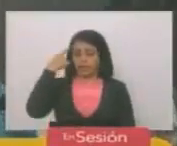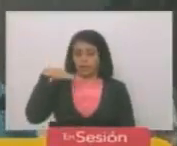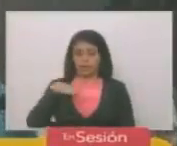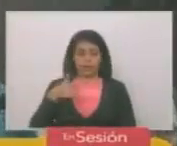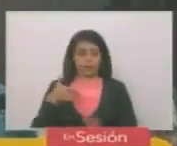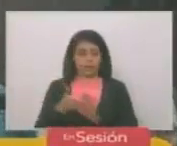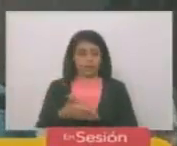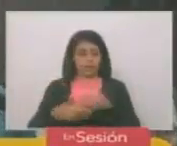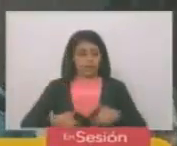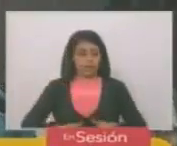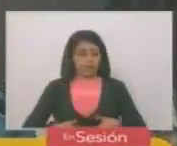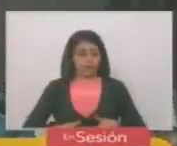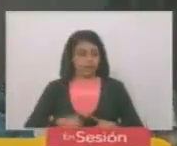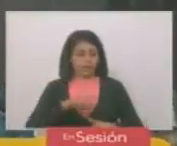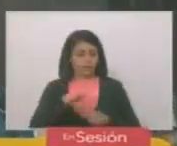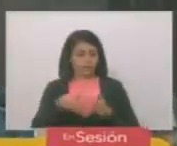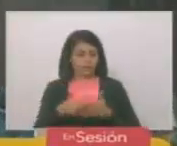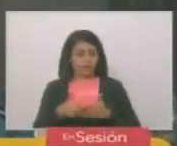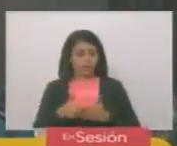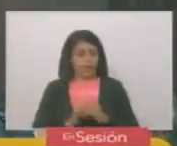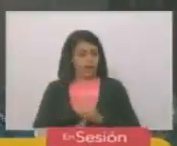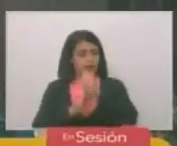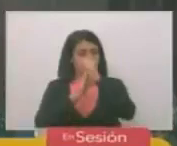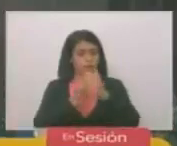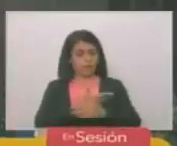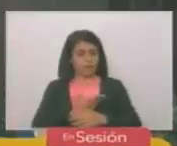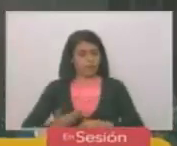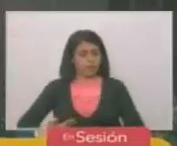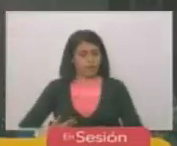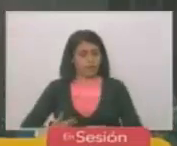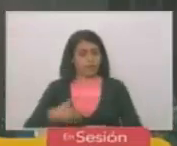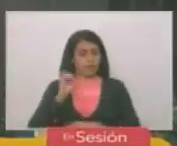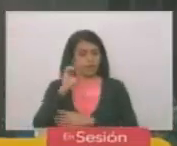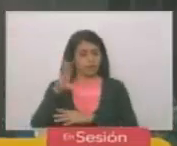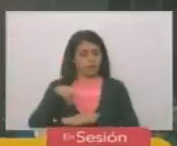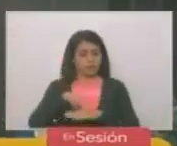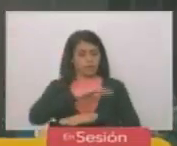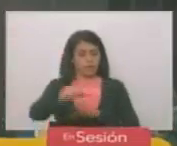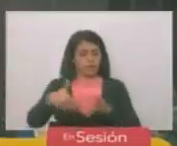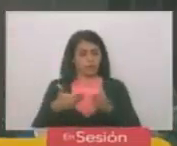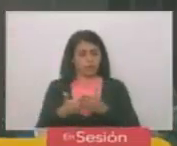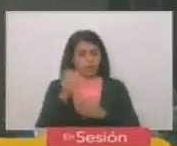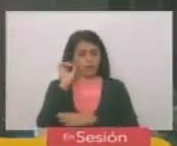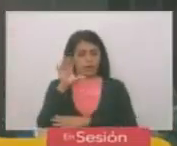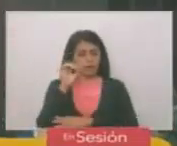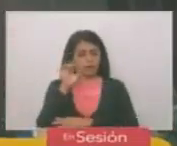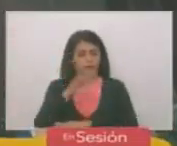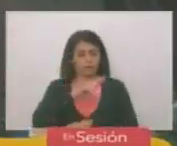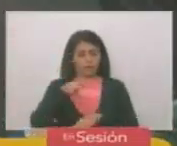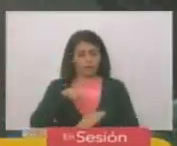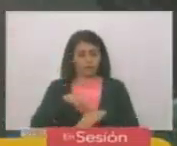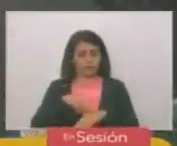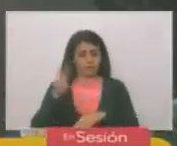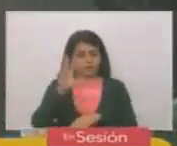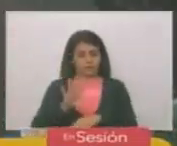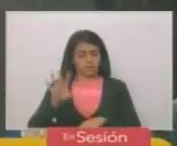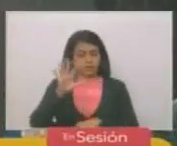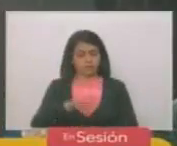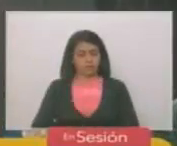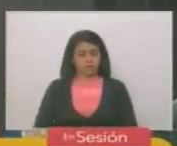ser un esfuerzo común liderizado por el presidente de esta asamblea, de toda la Asamblea Nacional Venezolana.